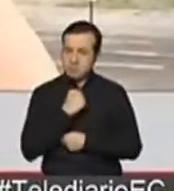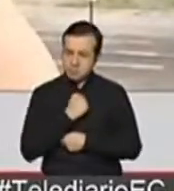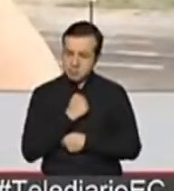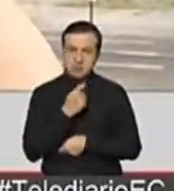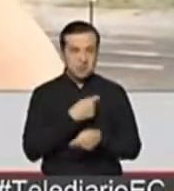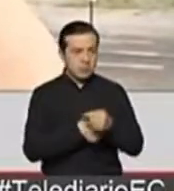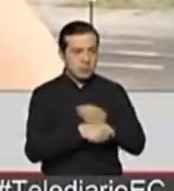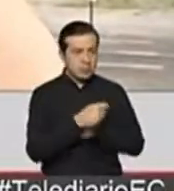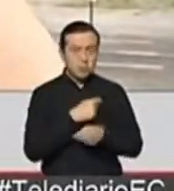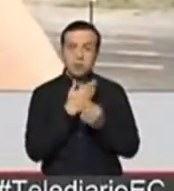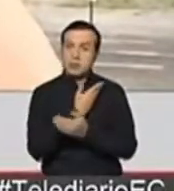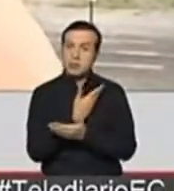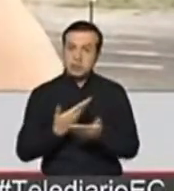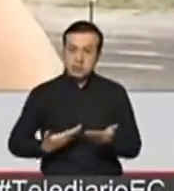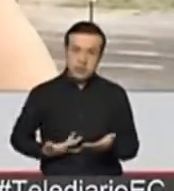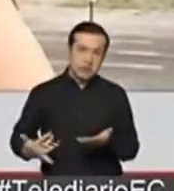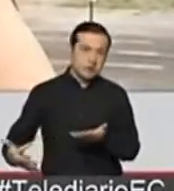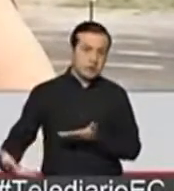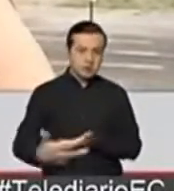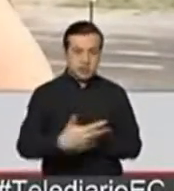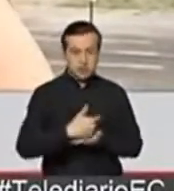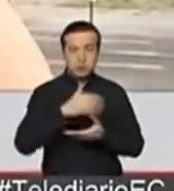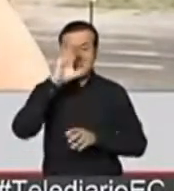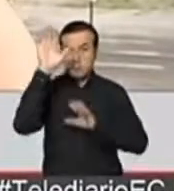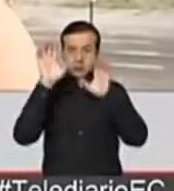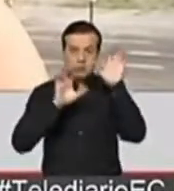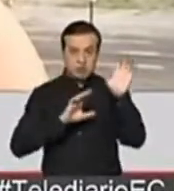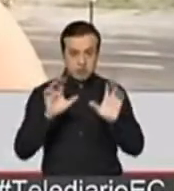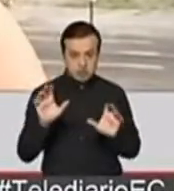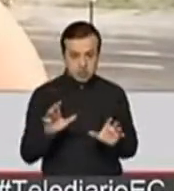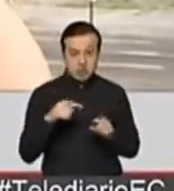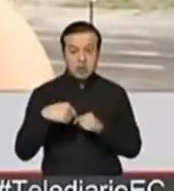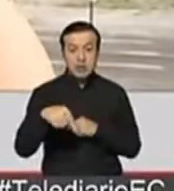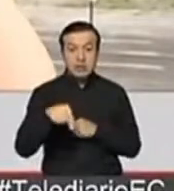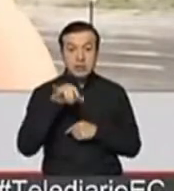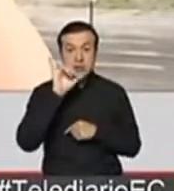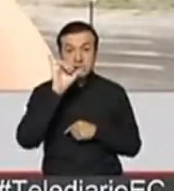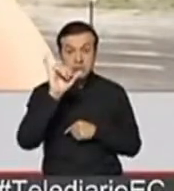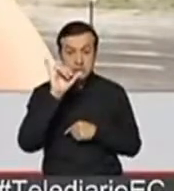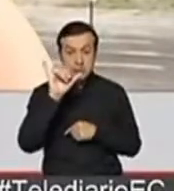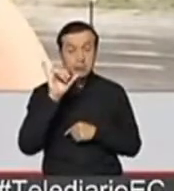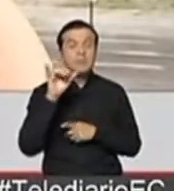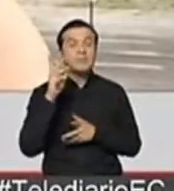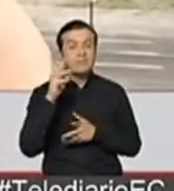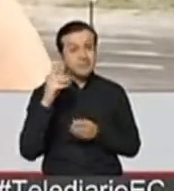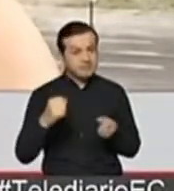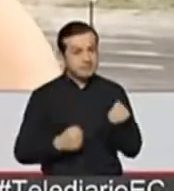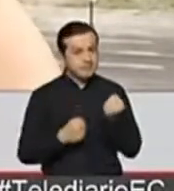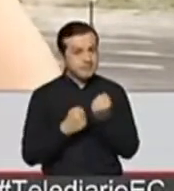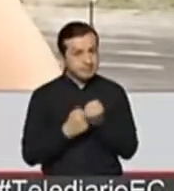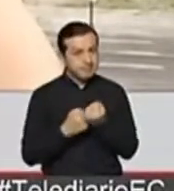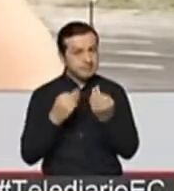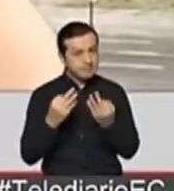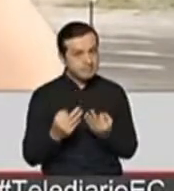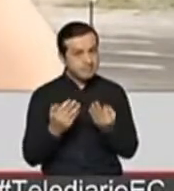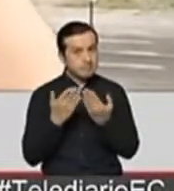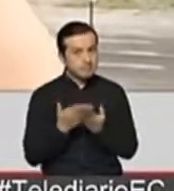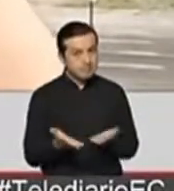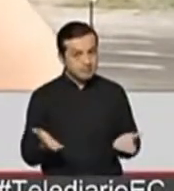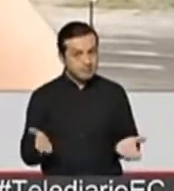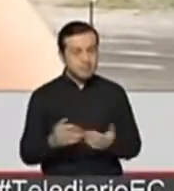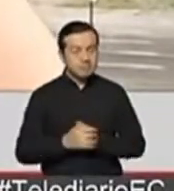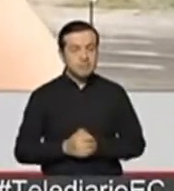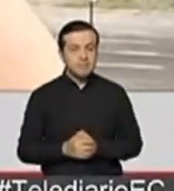del presidente, que el tema de las ferias como la que se va a desarrollar este sábado, va a favorecer en algo al productor